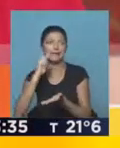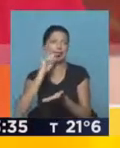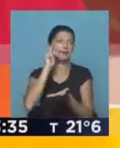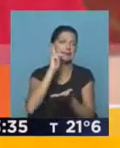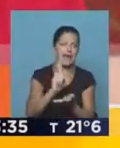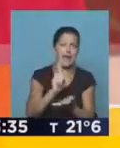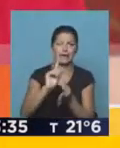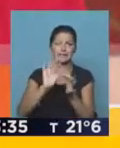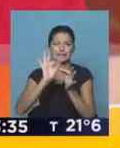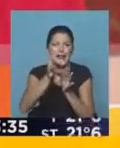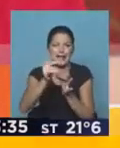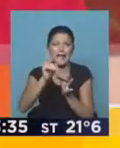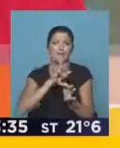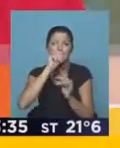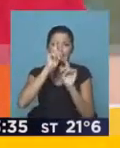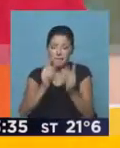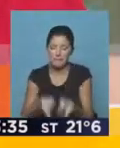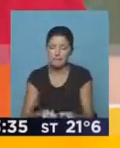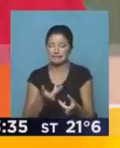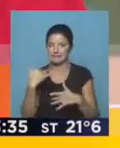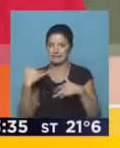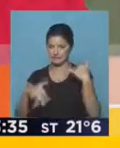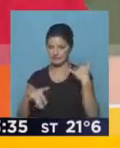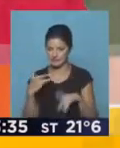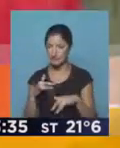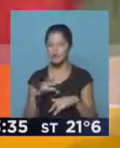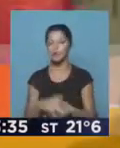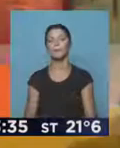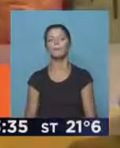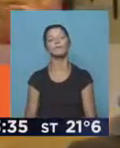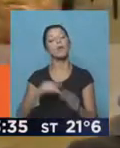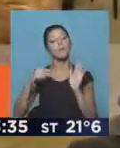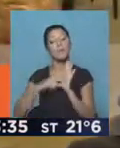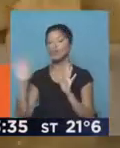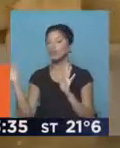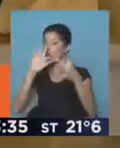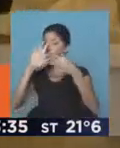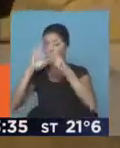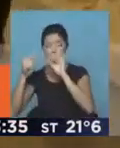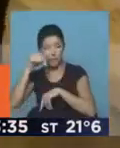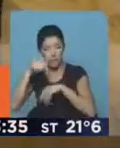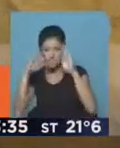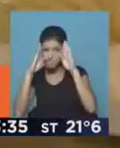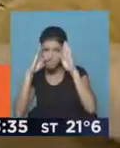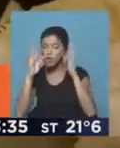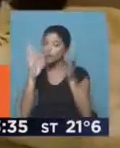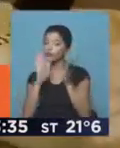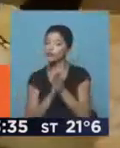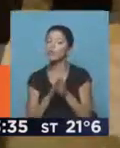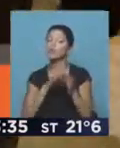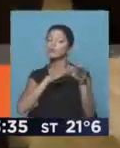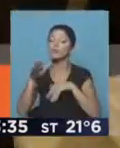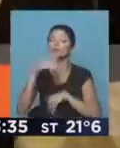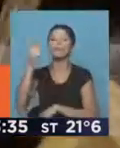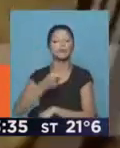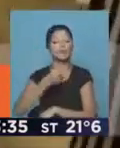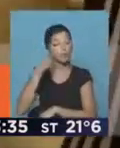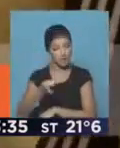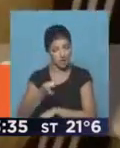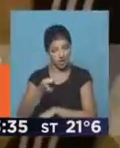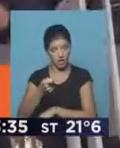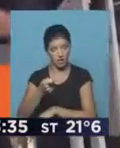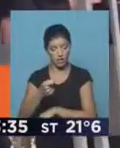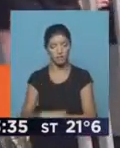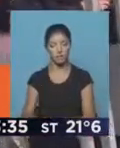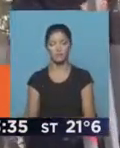muy cerquita a Rusia, pero además del vecindario inmediato, toda Europa está mirando qué pasa con Erdoğan y qué pasa con Turquía, porque